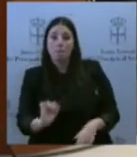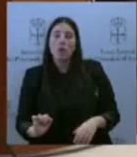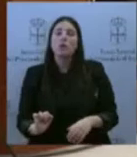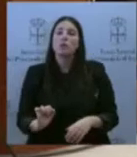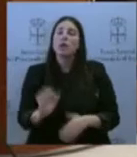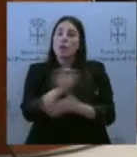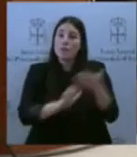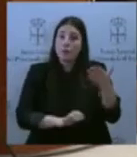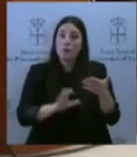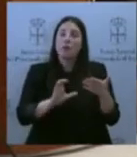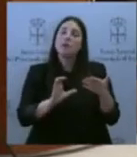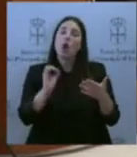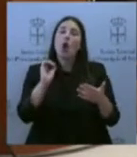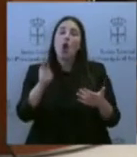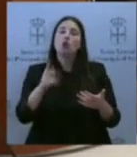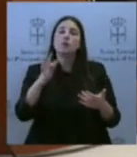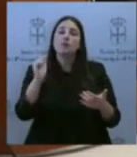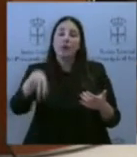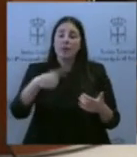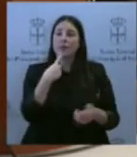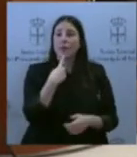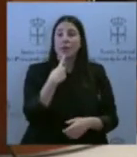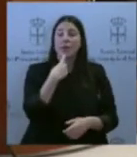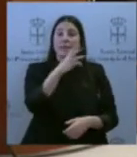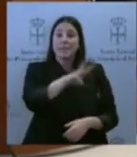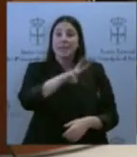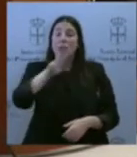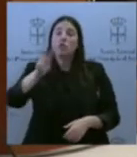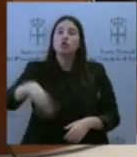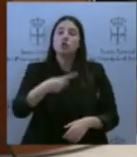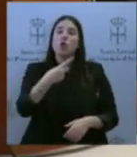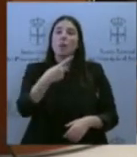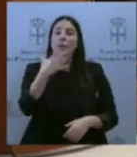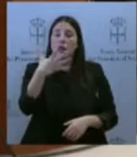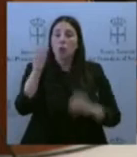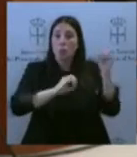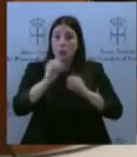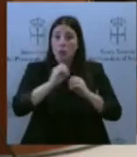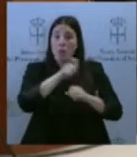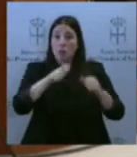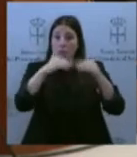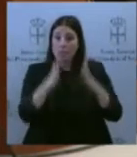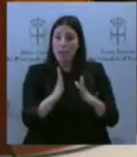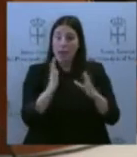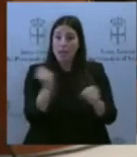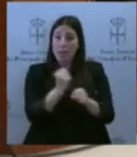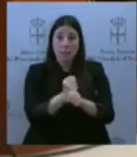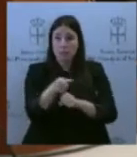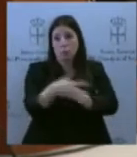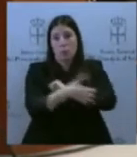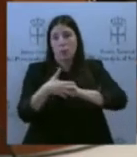que el 32,5% de los trabajadores en cases ye prove. Esta situación de riesgo